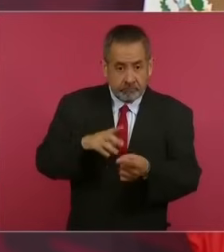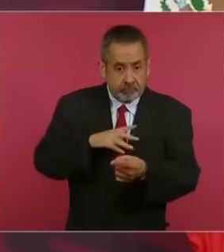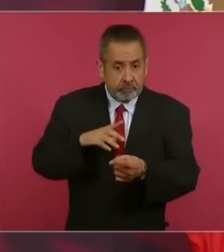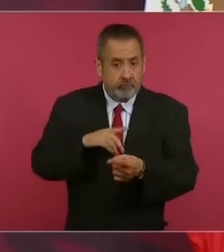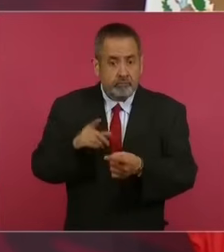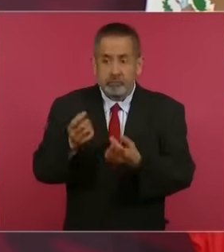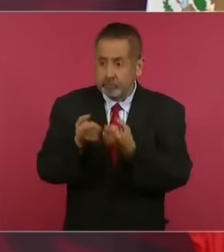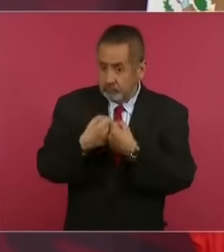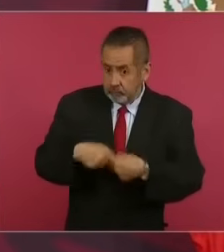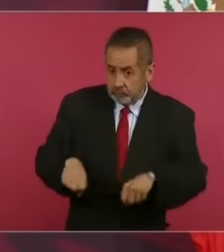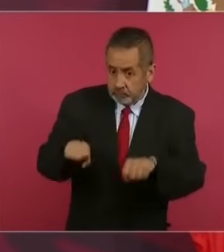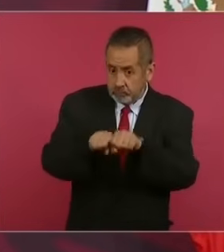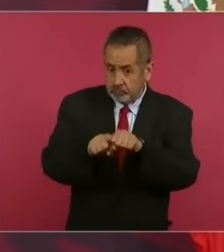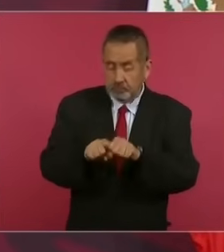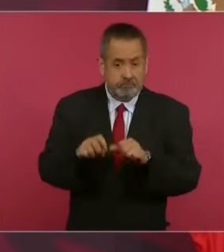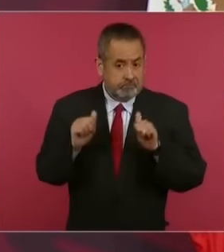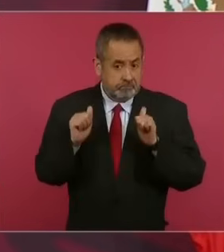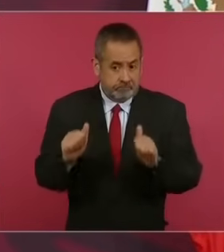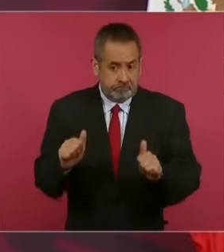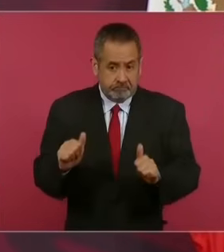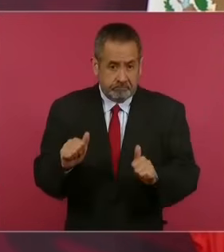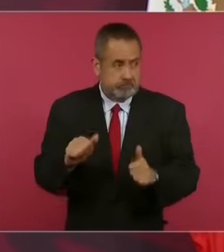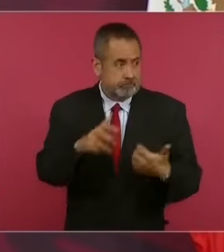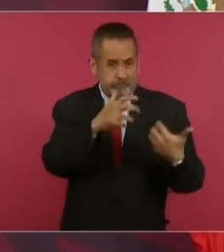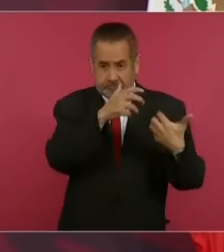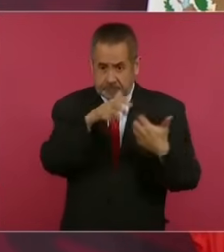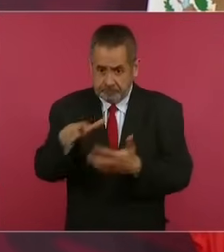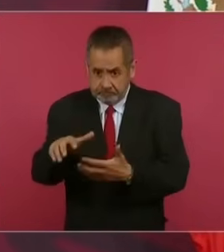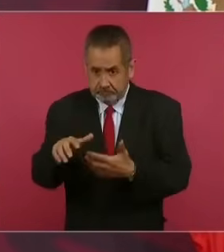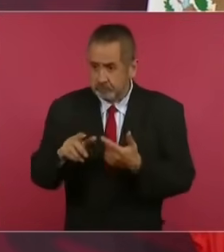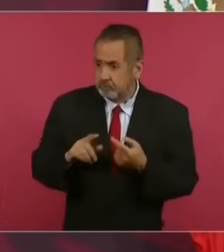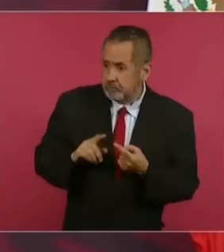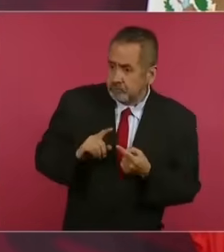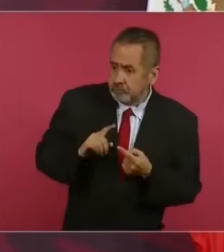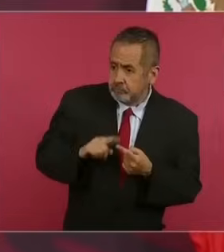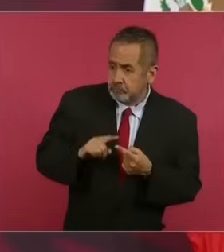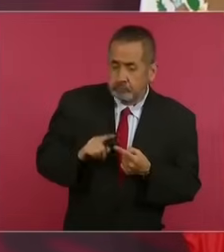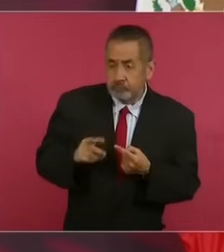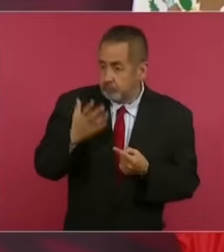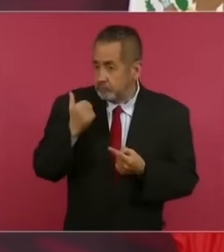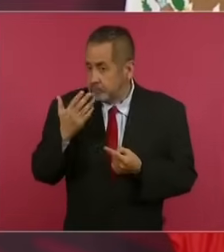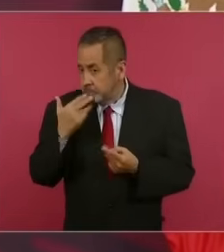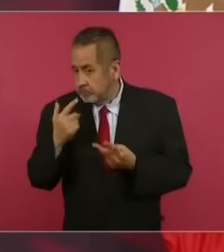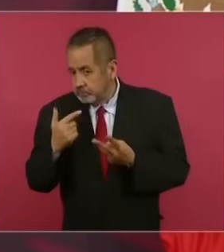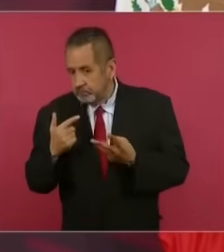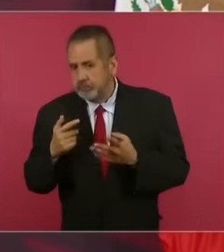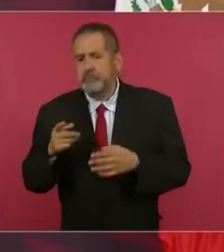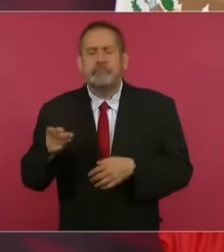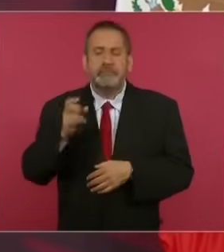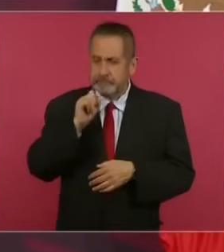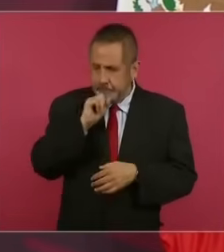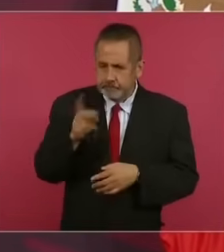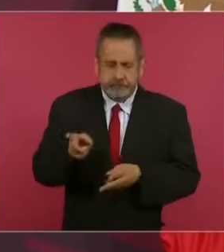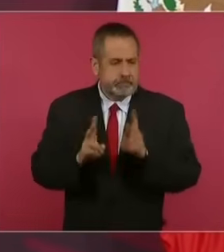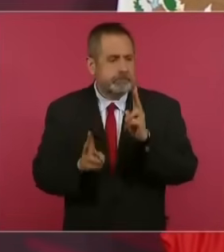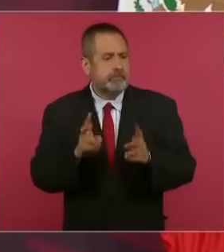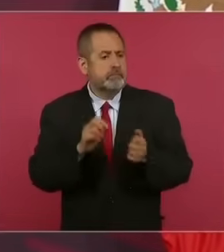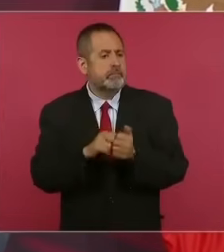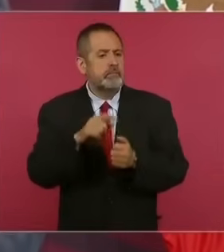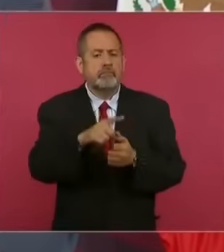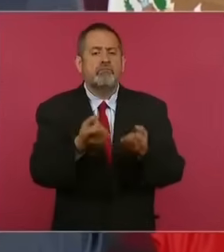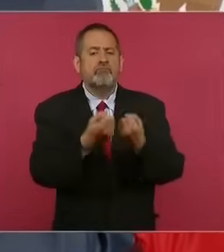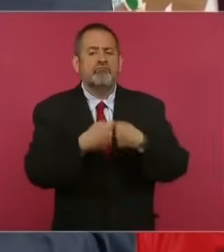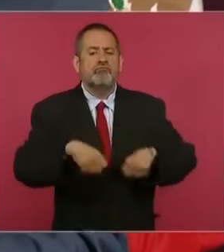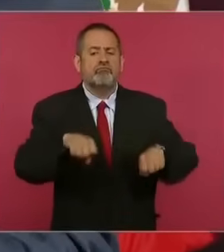con seguro. Vamos a hablar con las aseguradoras para que